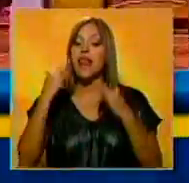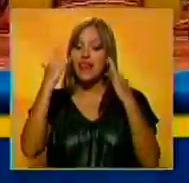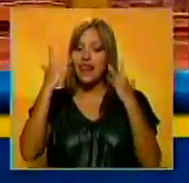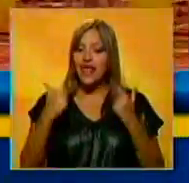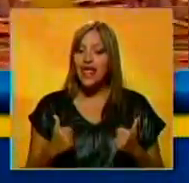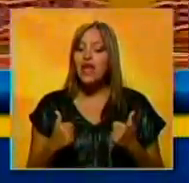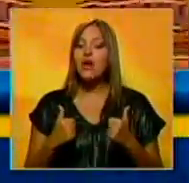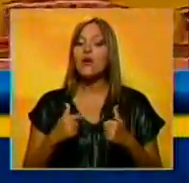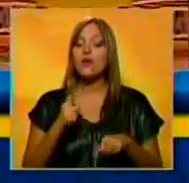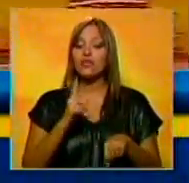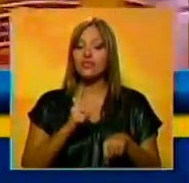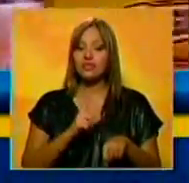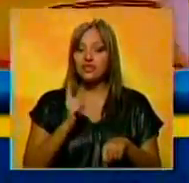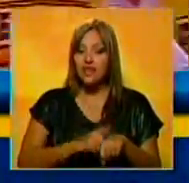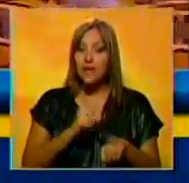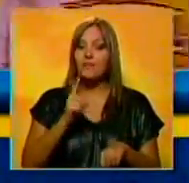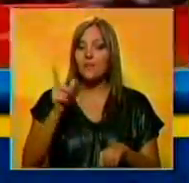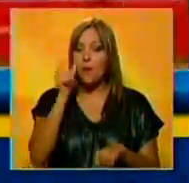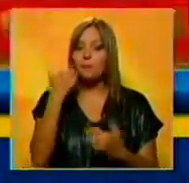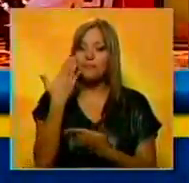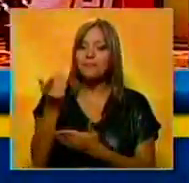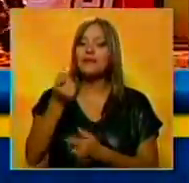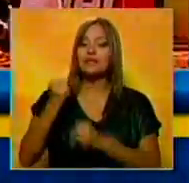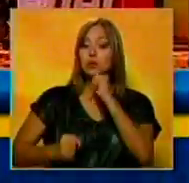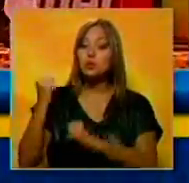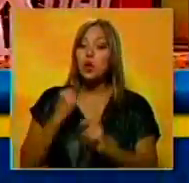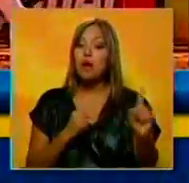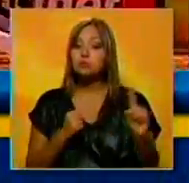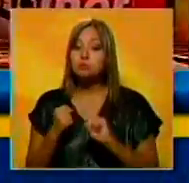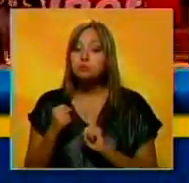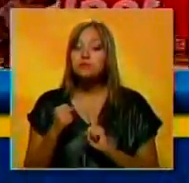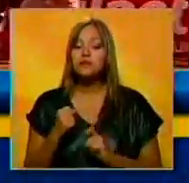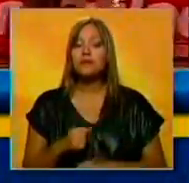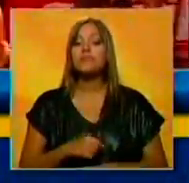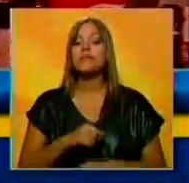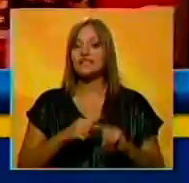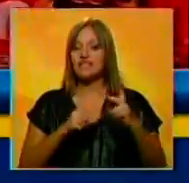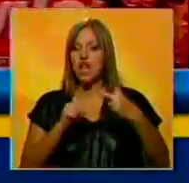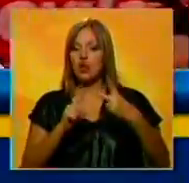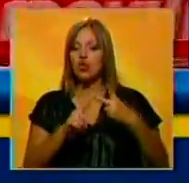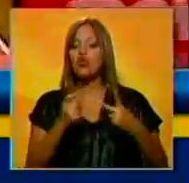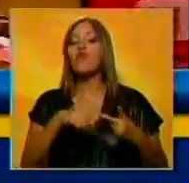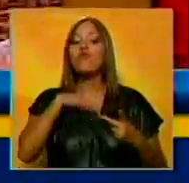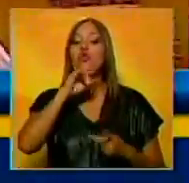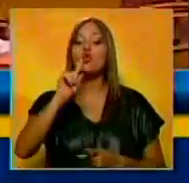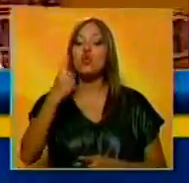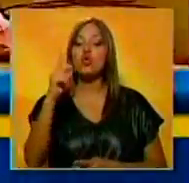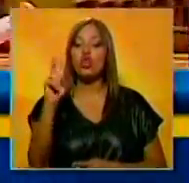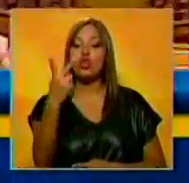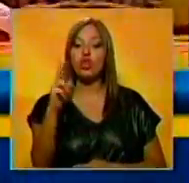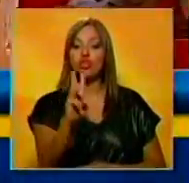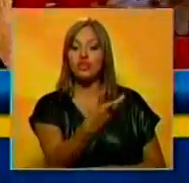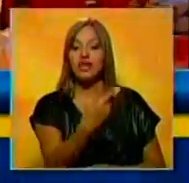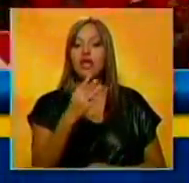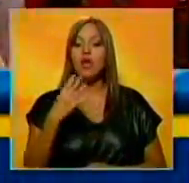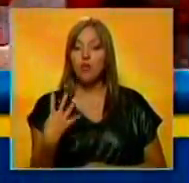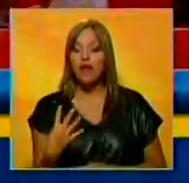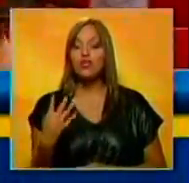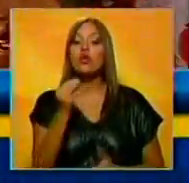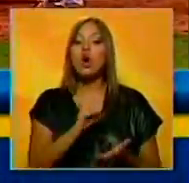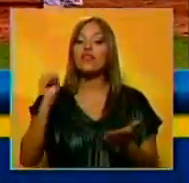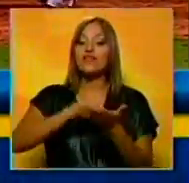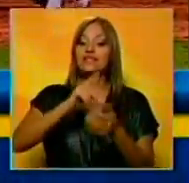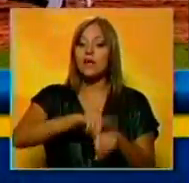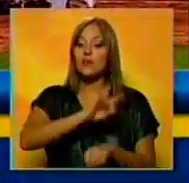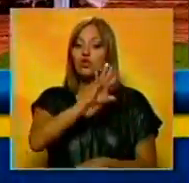en el tercero con pass ball del receptor Anderson de la Rosa y anotaron la segunda con boleto con las bases llenas en el cuarto. En el quinto volvieron al